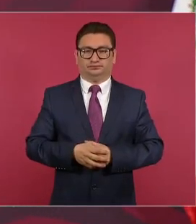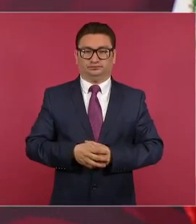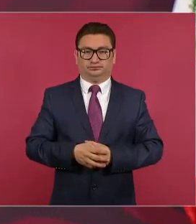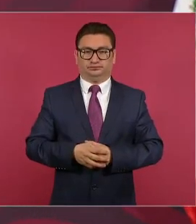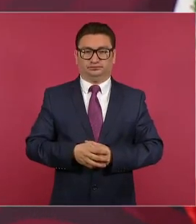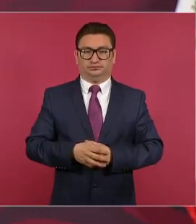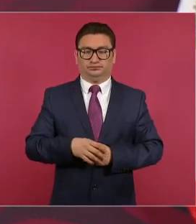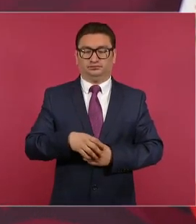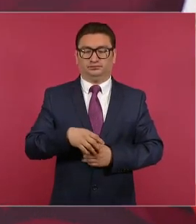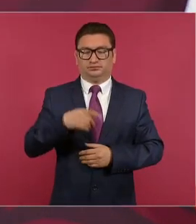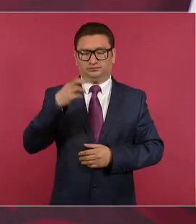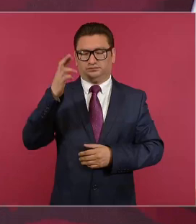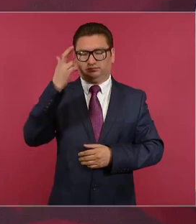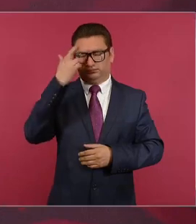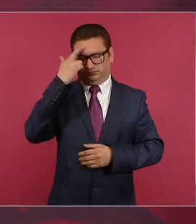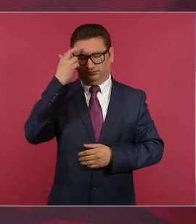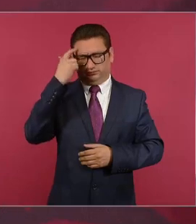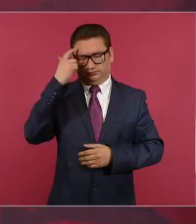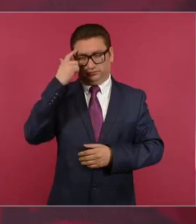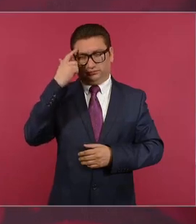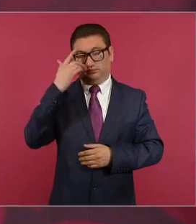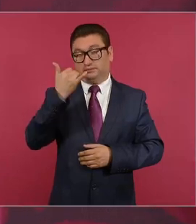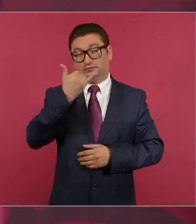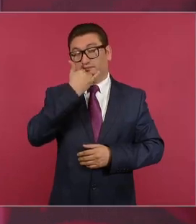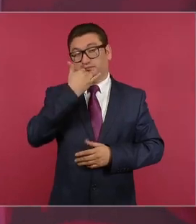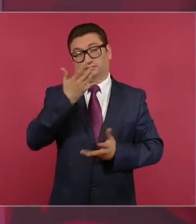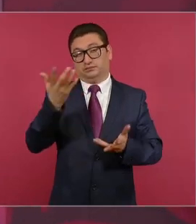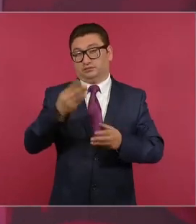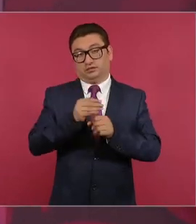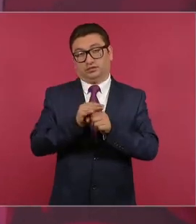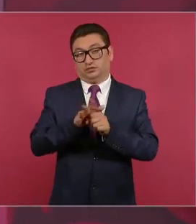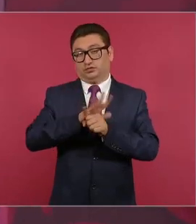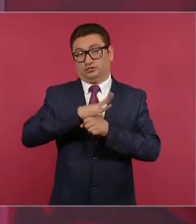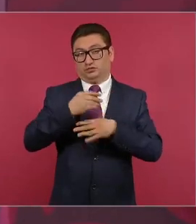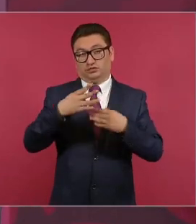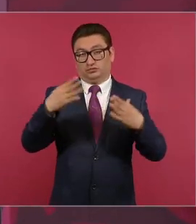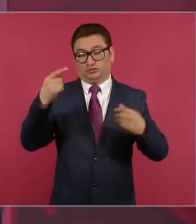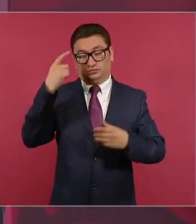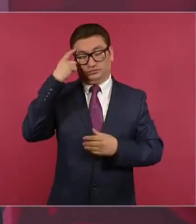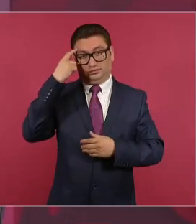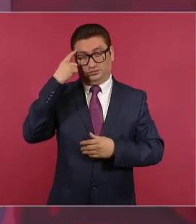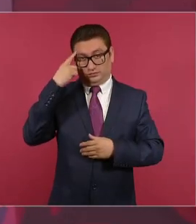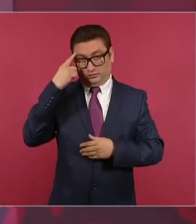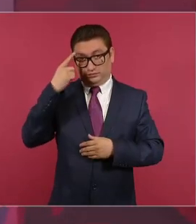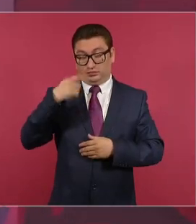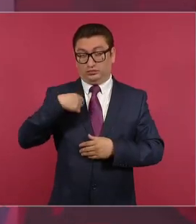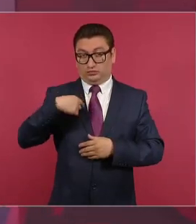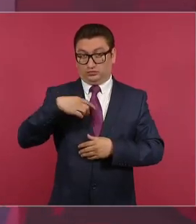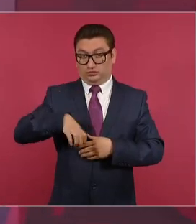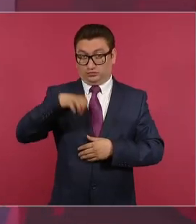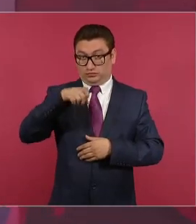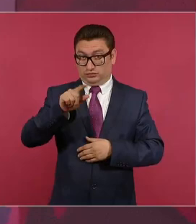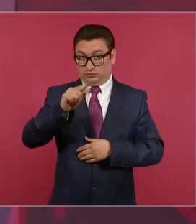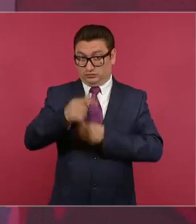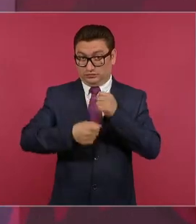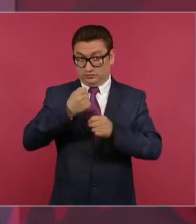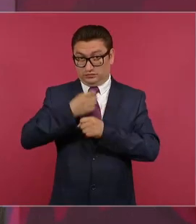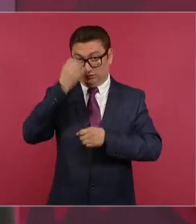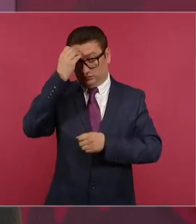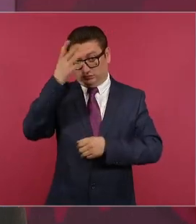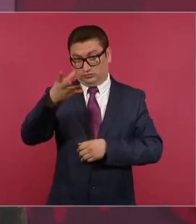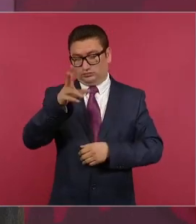Ahora me voy a acordar. Es que el COVID no son los 70, ¿eh?